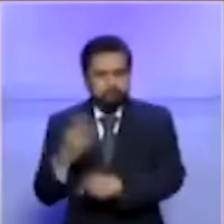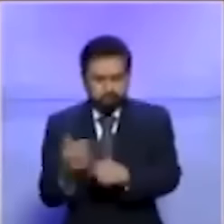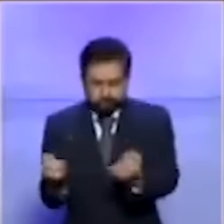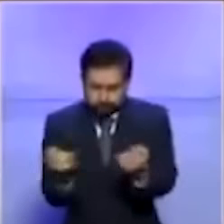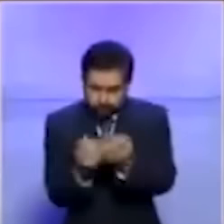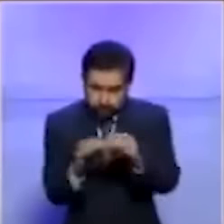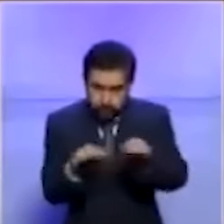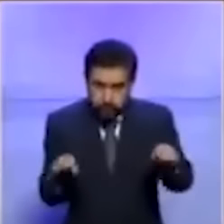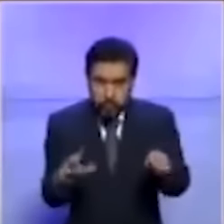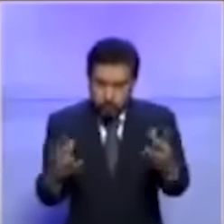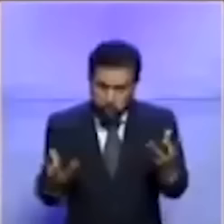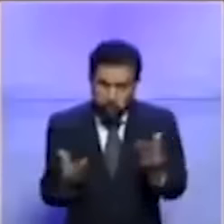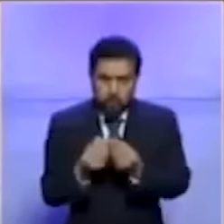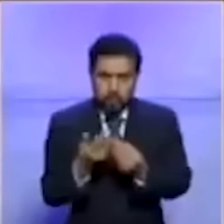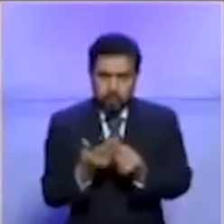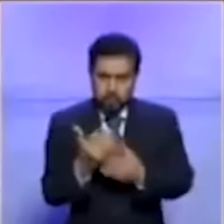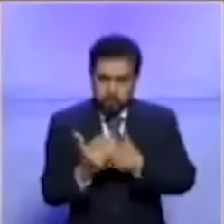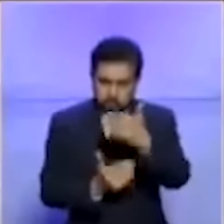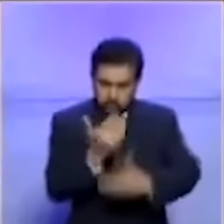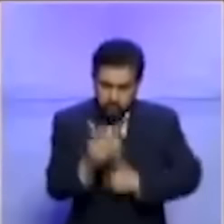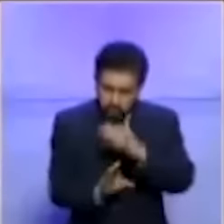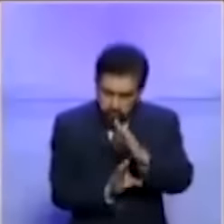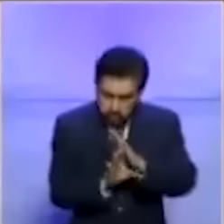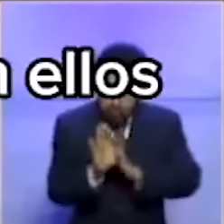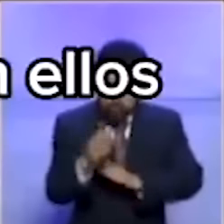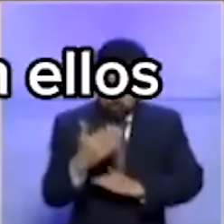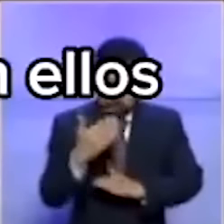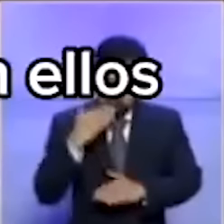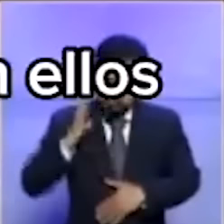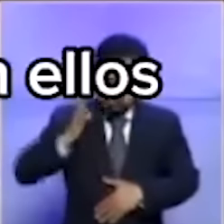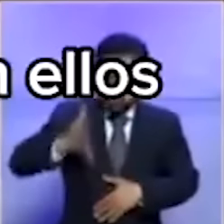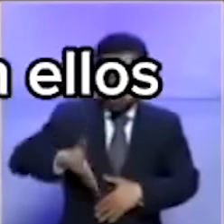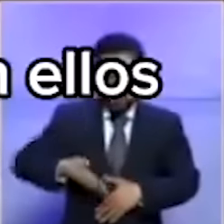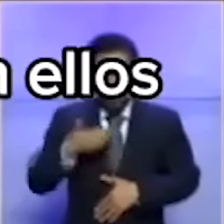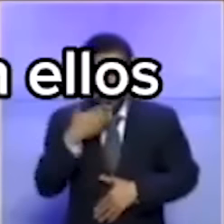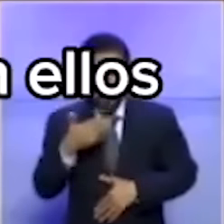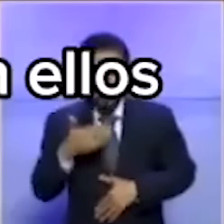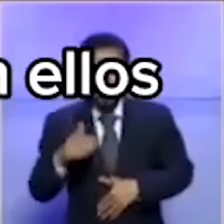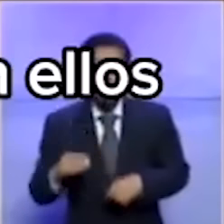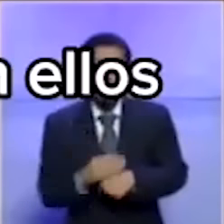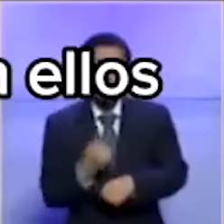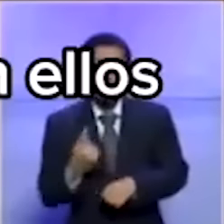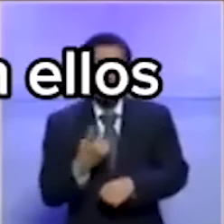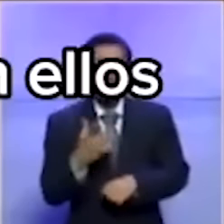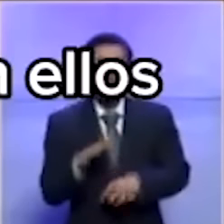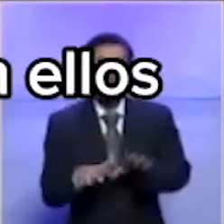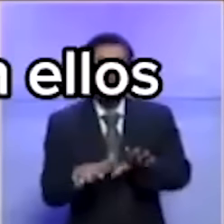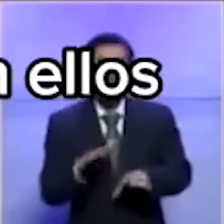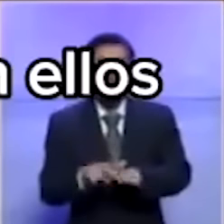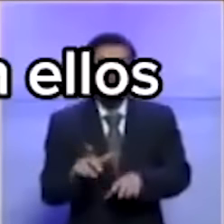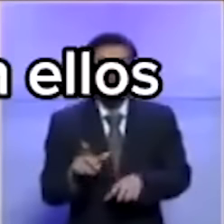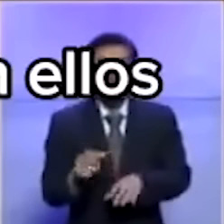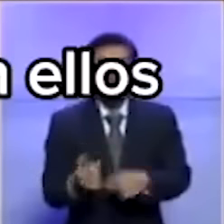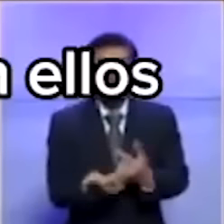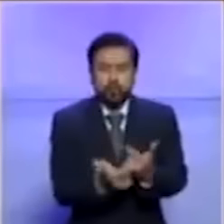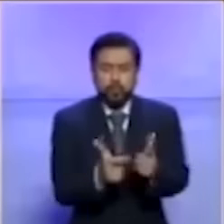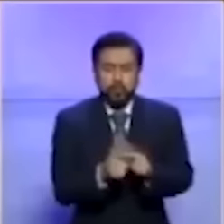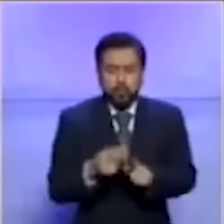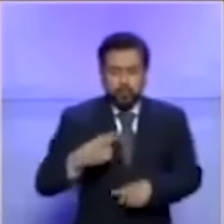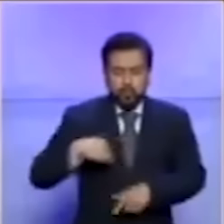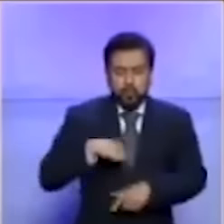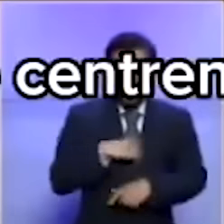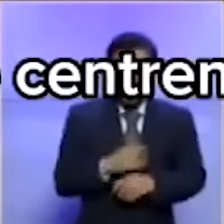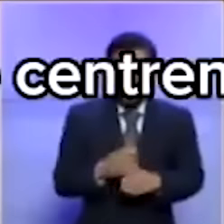emoción y el orgullo debido a que este último divide a una sociedad entre un nosotros y un